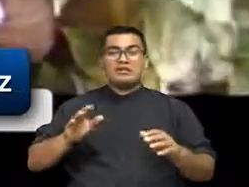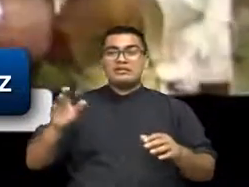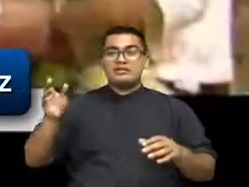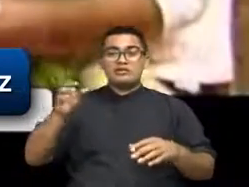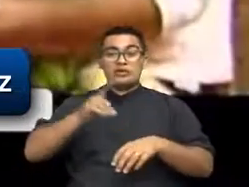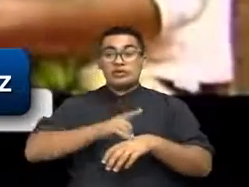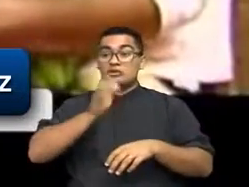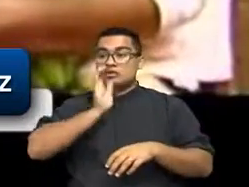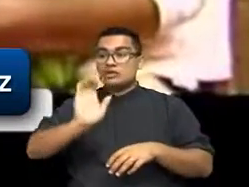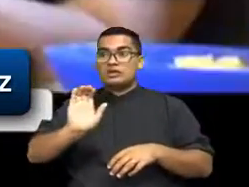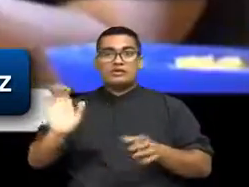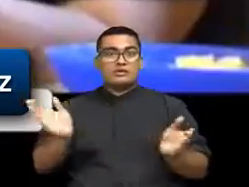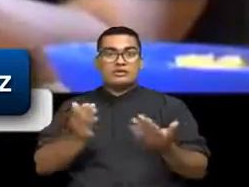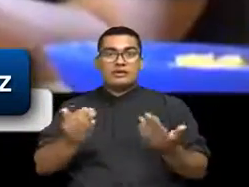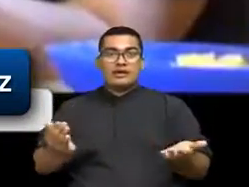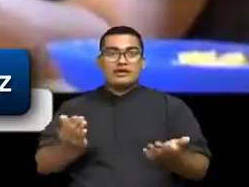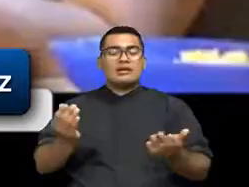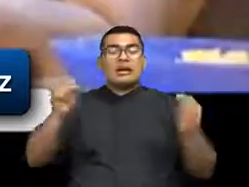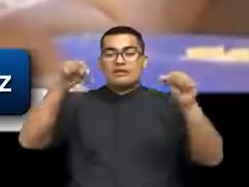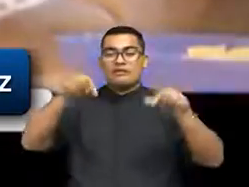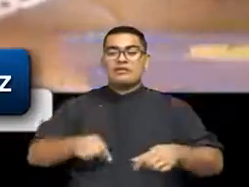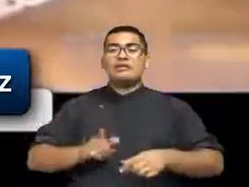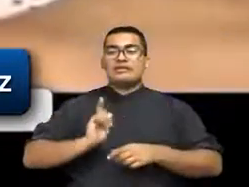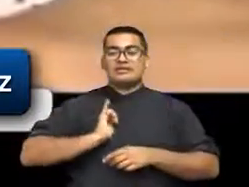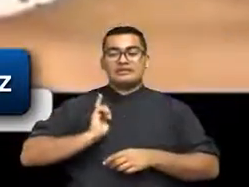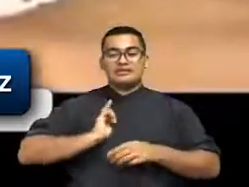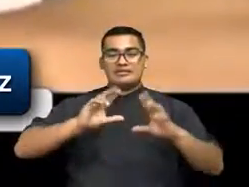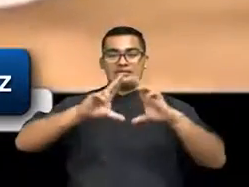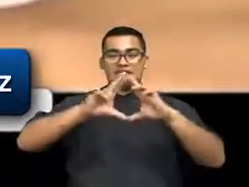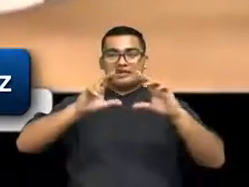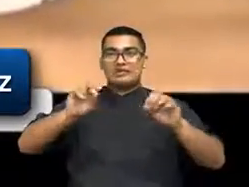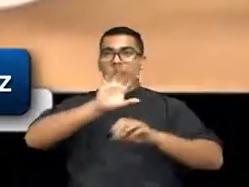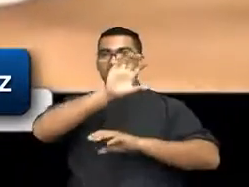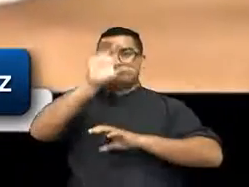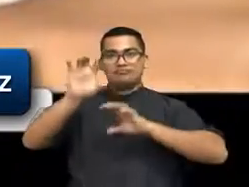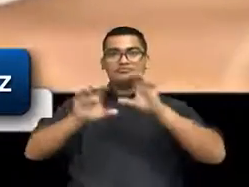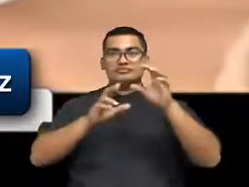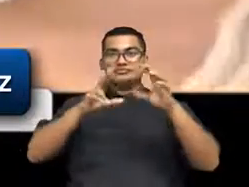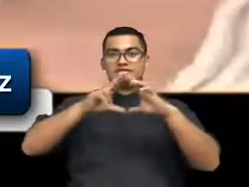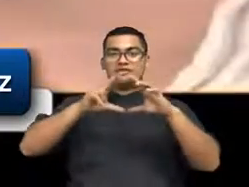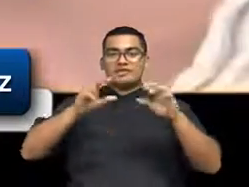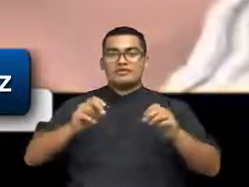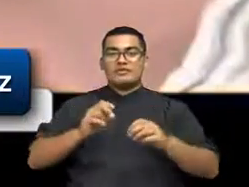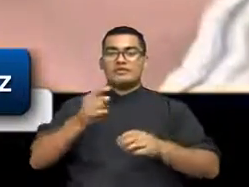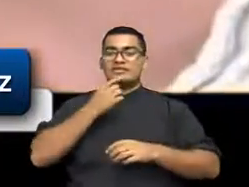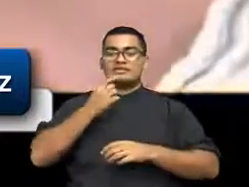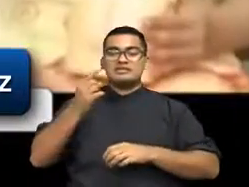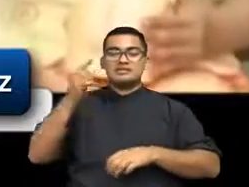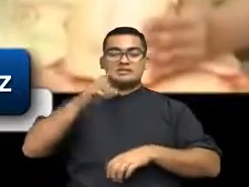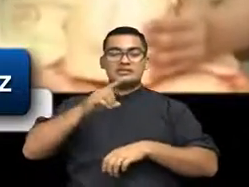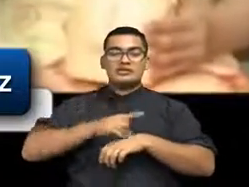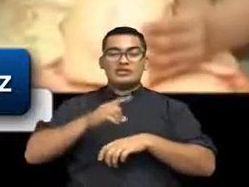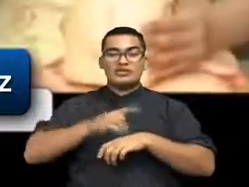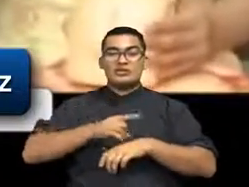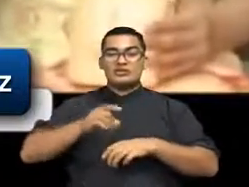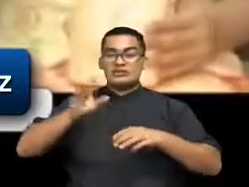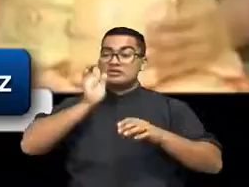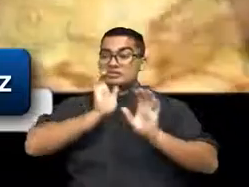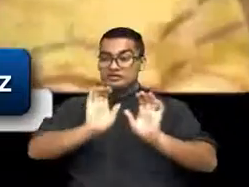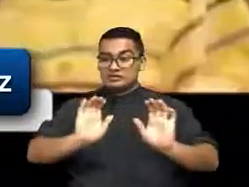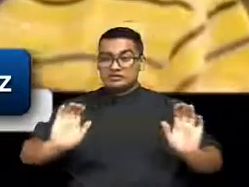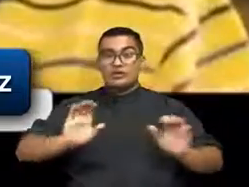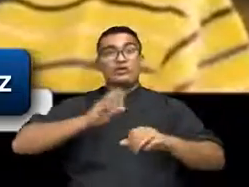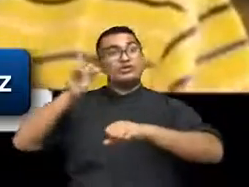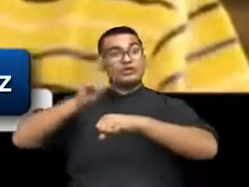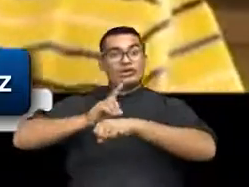pediatras y ahora contamos con pediatras y nutricionistas que pueden hacer ese complemento para la buena alimentación y